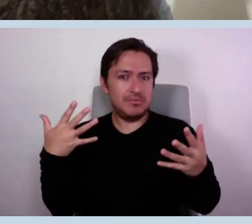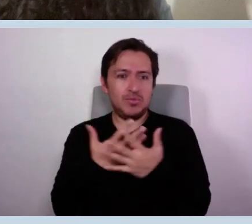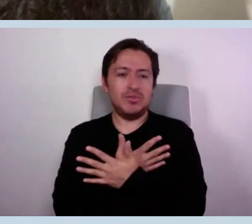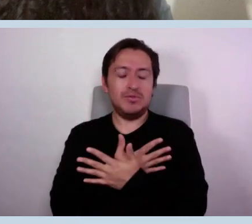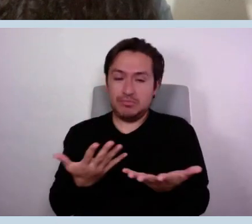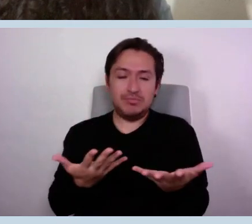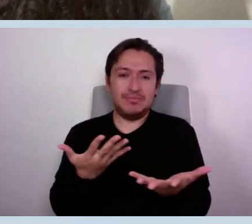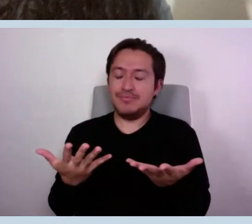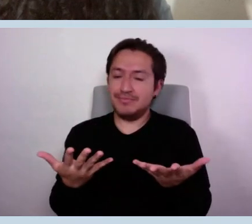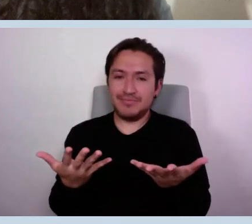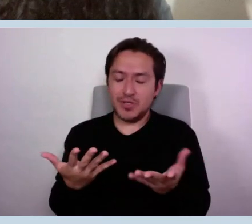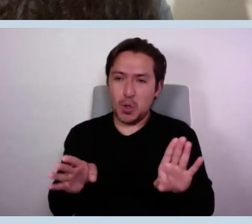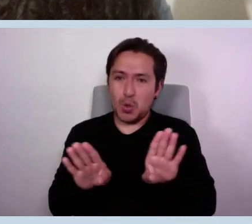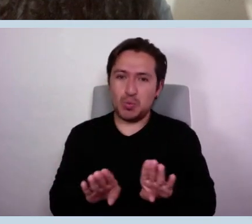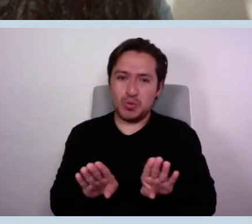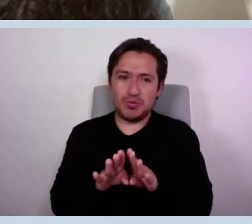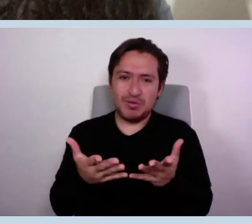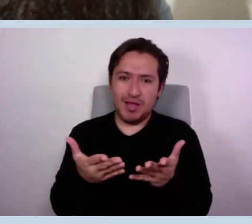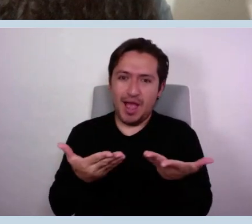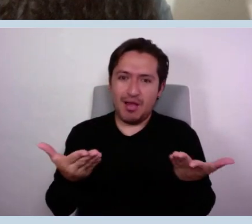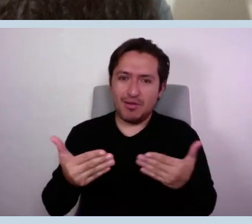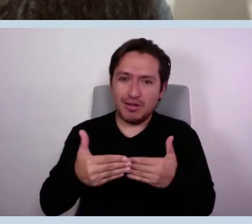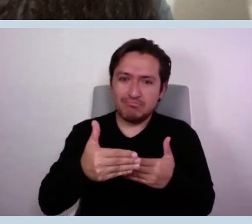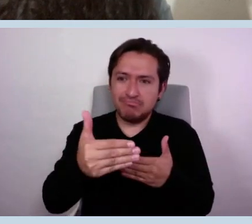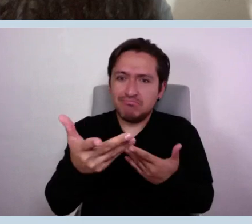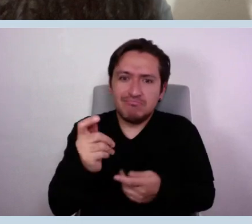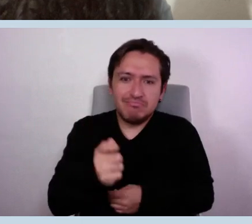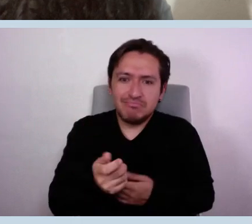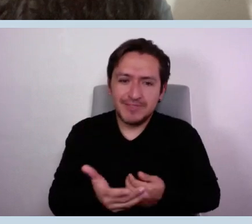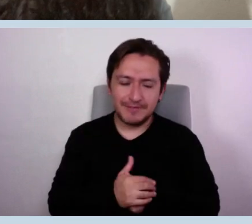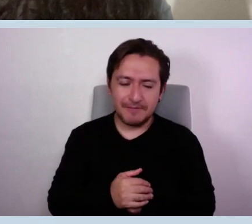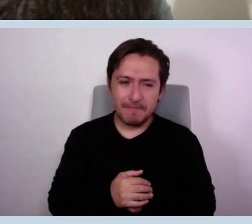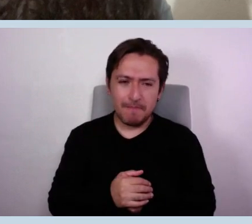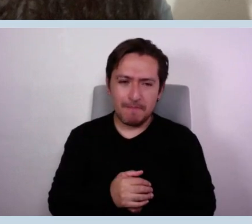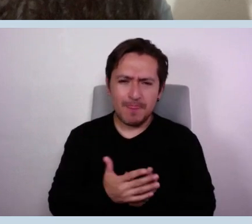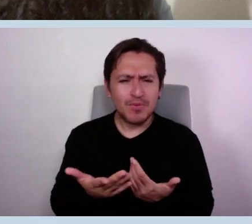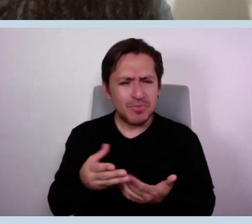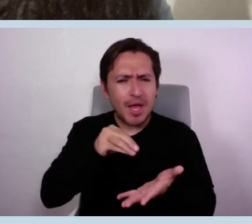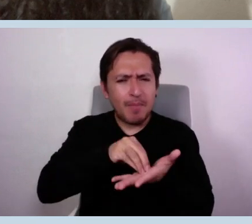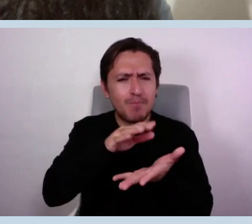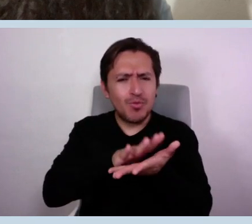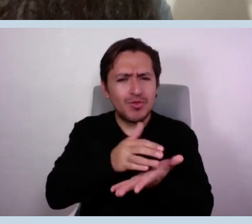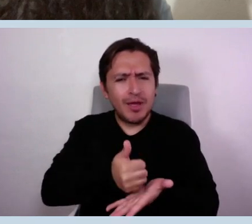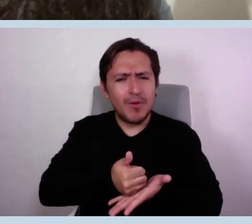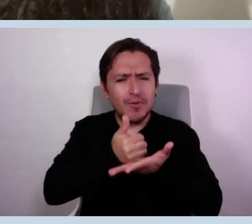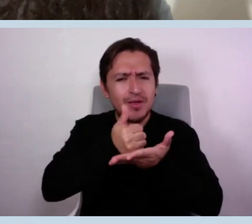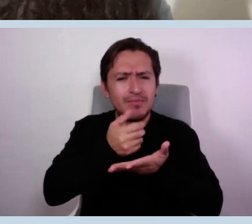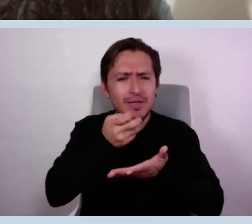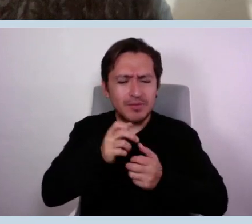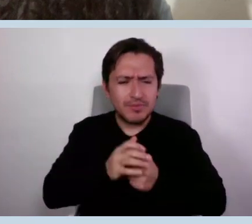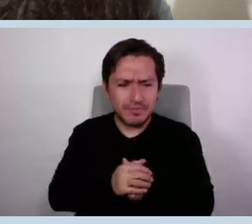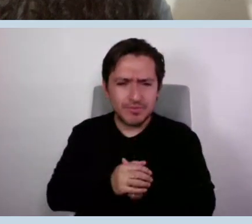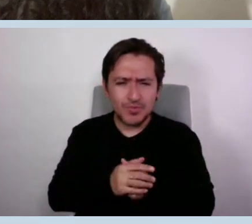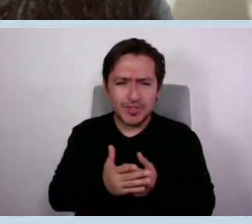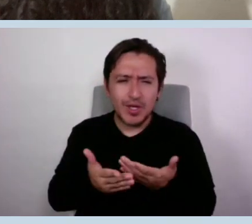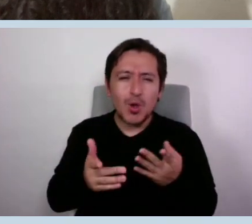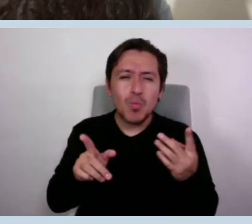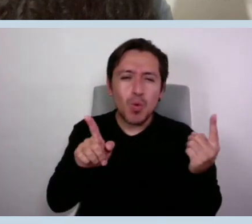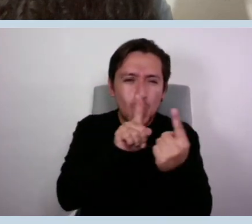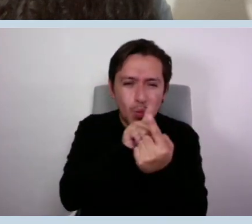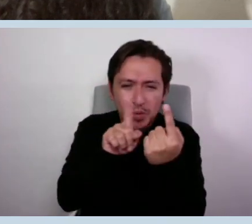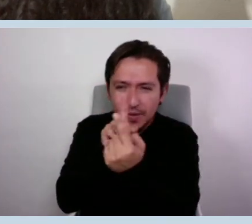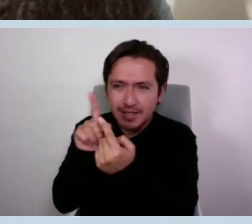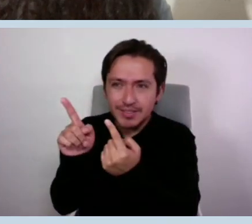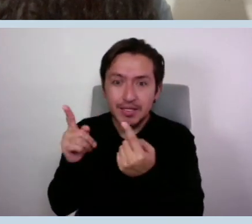qué y este y pues apuntes me ayudó a eso sobre todo la convivencia con personas que ya habían regresado y que ya